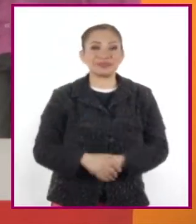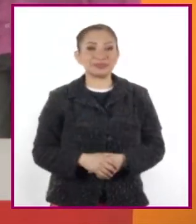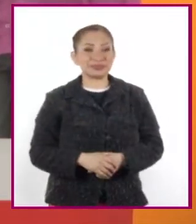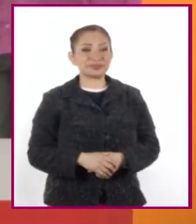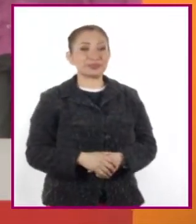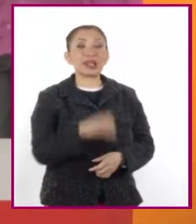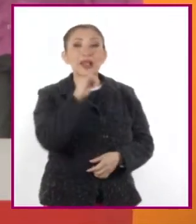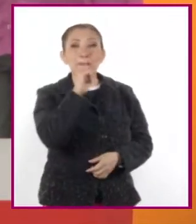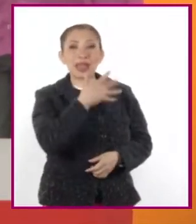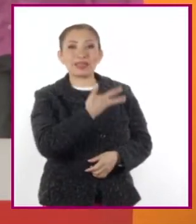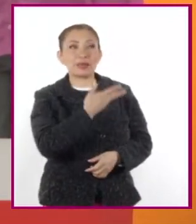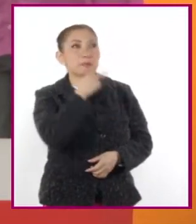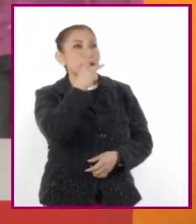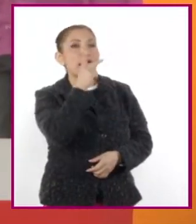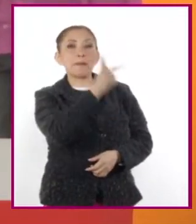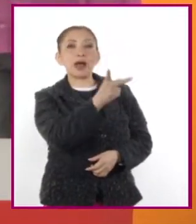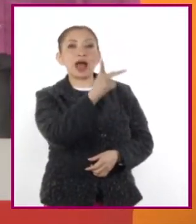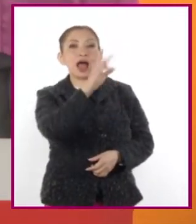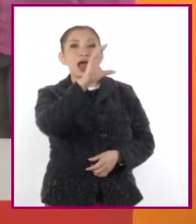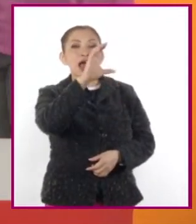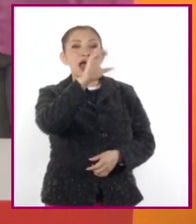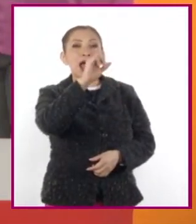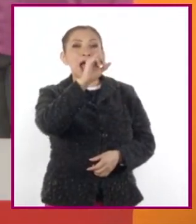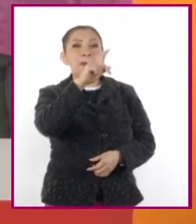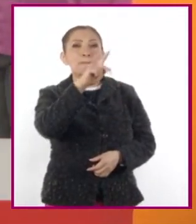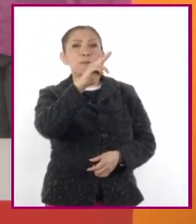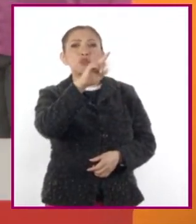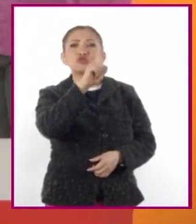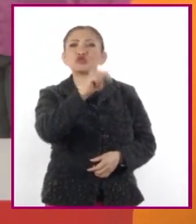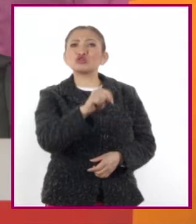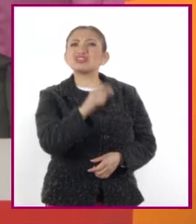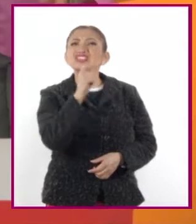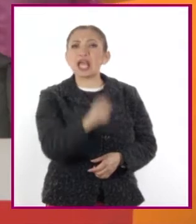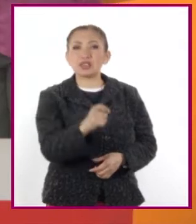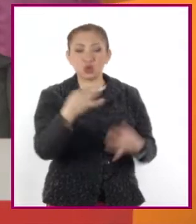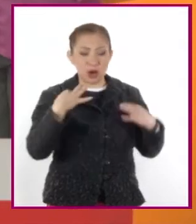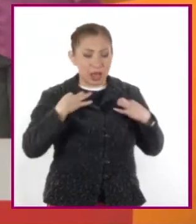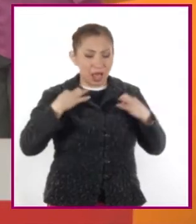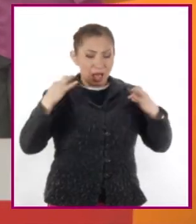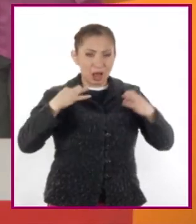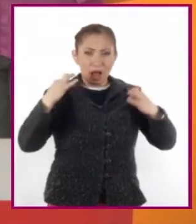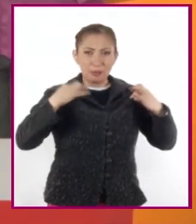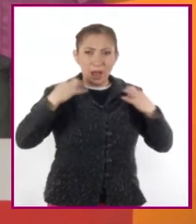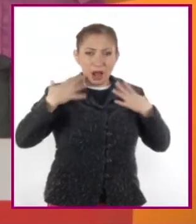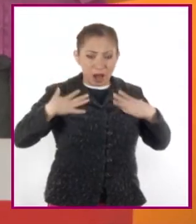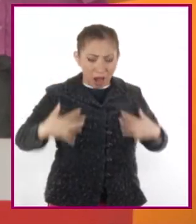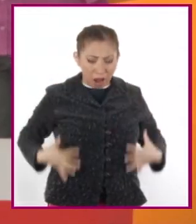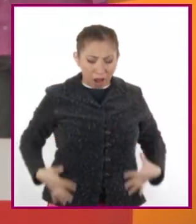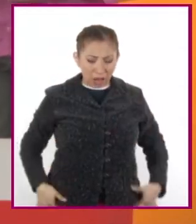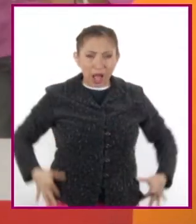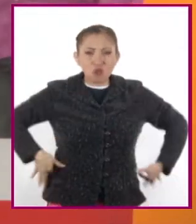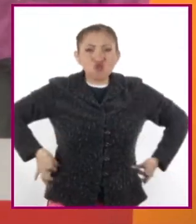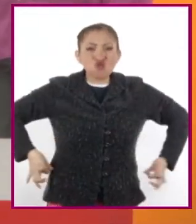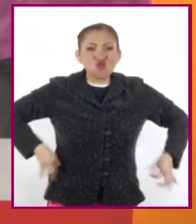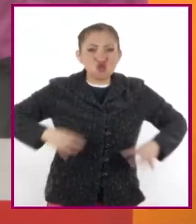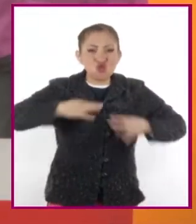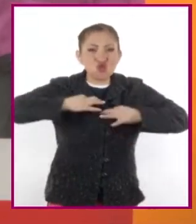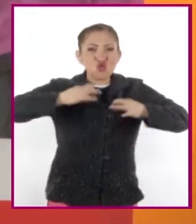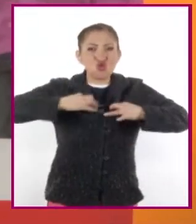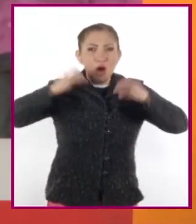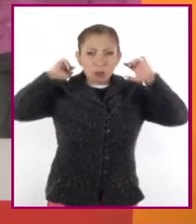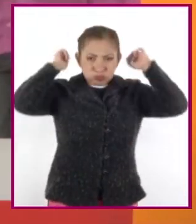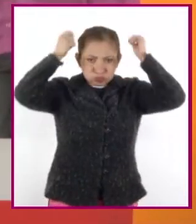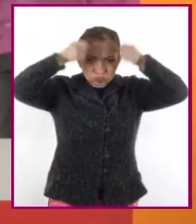Y también tenemos la palabra capuz, que es una prenda de vestir larga y holgada con